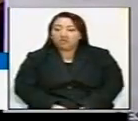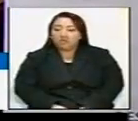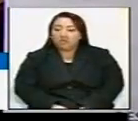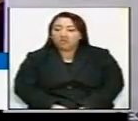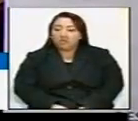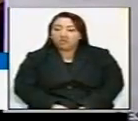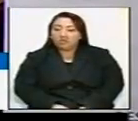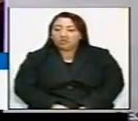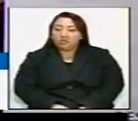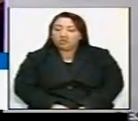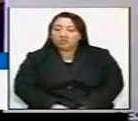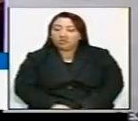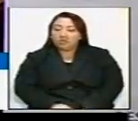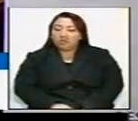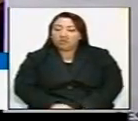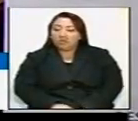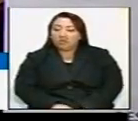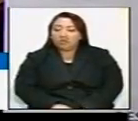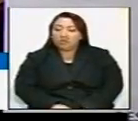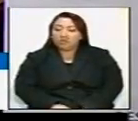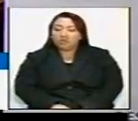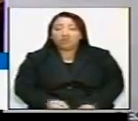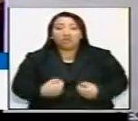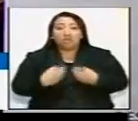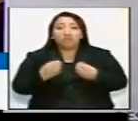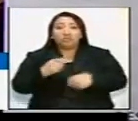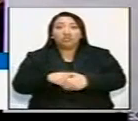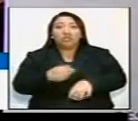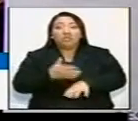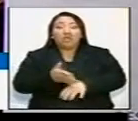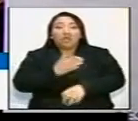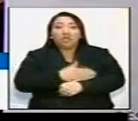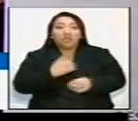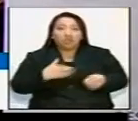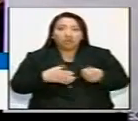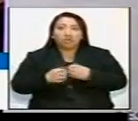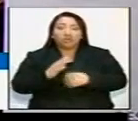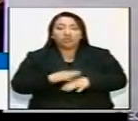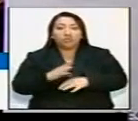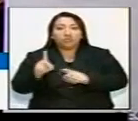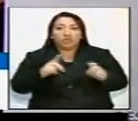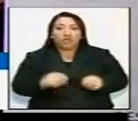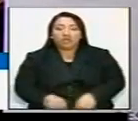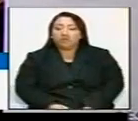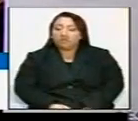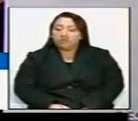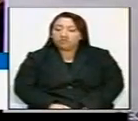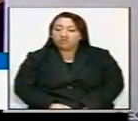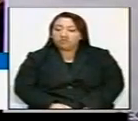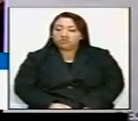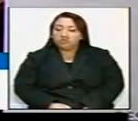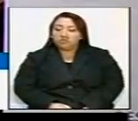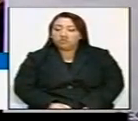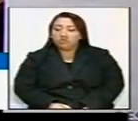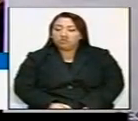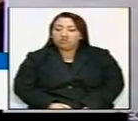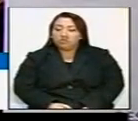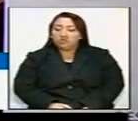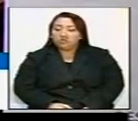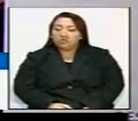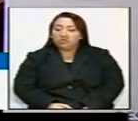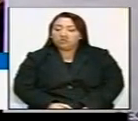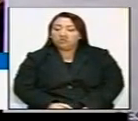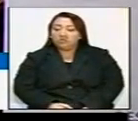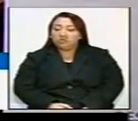tiempo y tuvo una gran influencia antes de que yo fuera su director. Es un